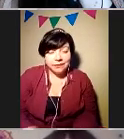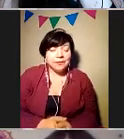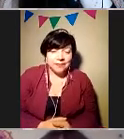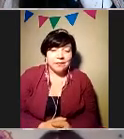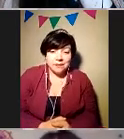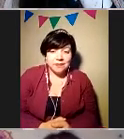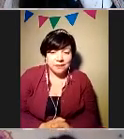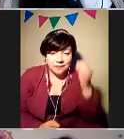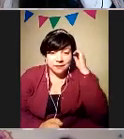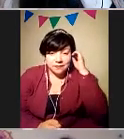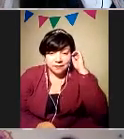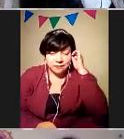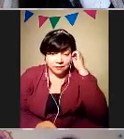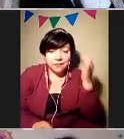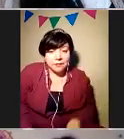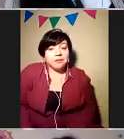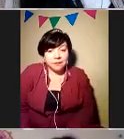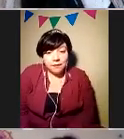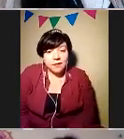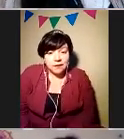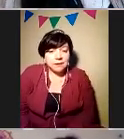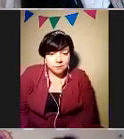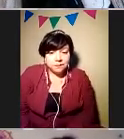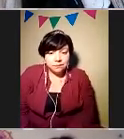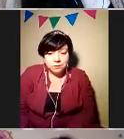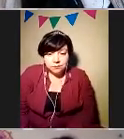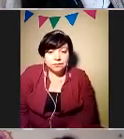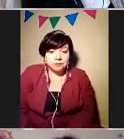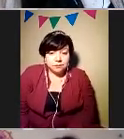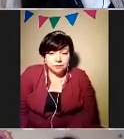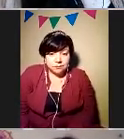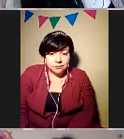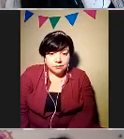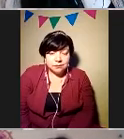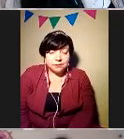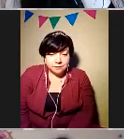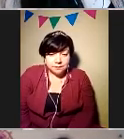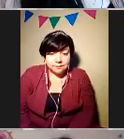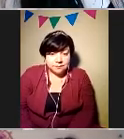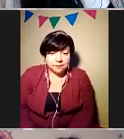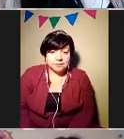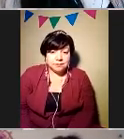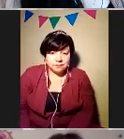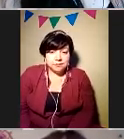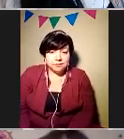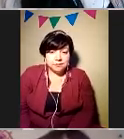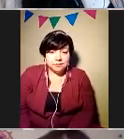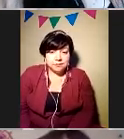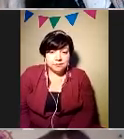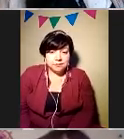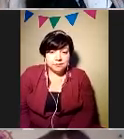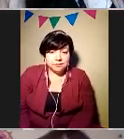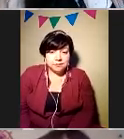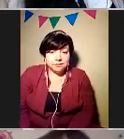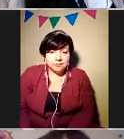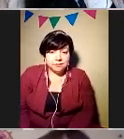son hombres, perdiendo su trabajo porque ya nadie quiere arreglar la ropa, ya nadie quiere arreglar nada. Ya está casi muriendo ese oficio.